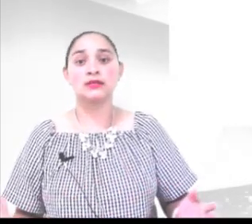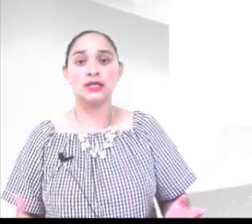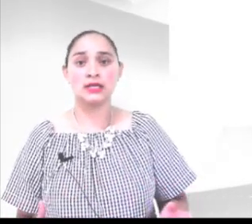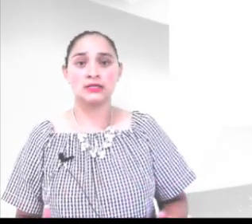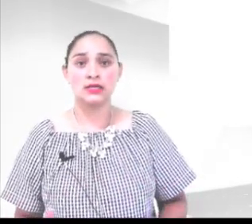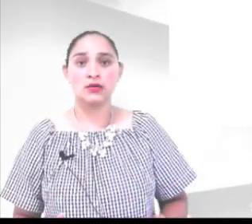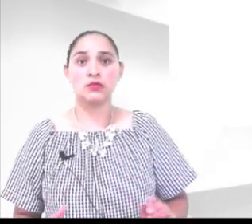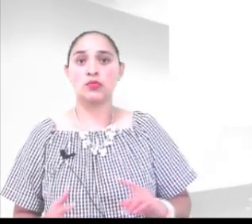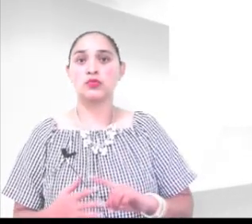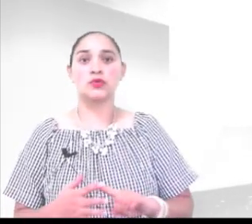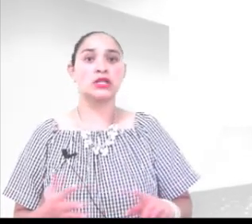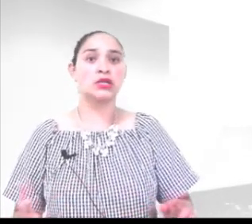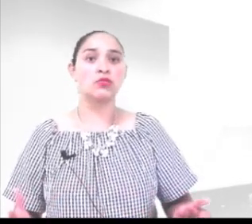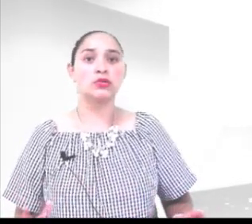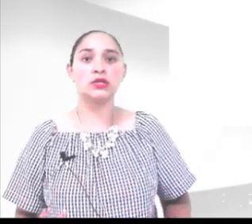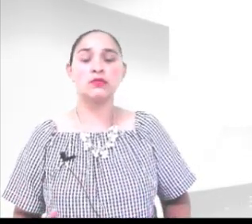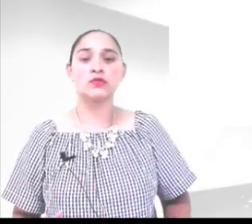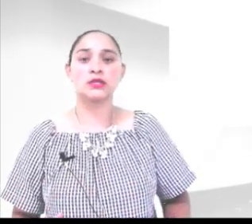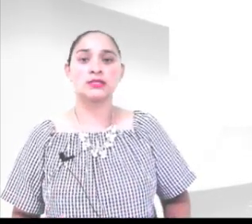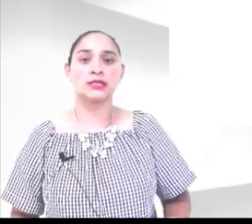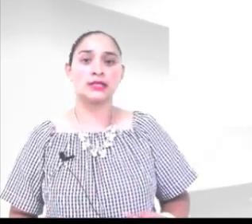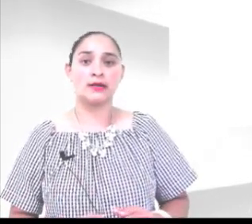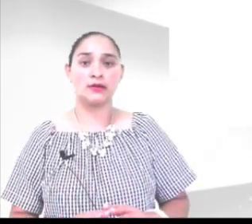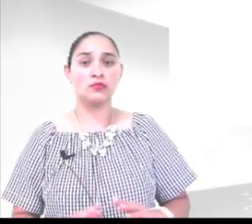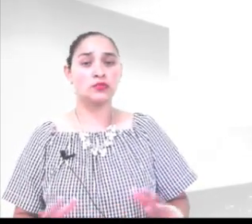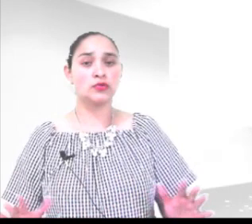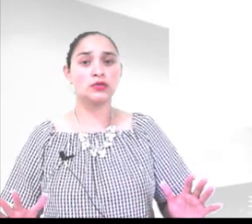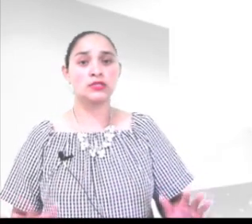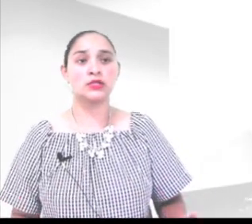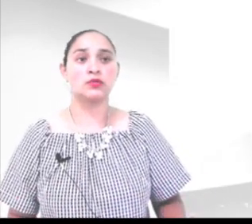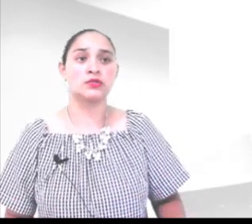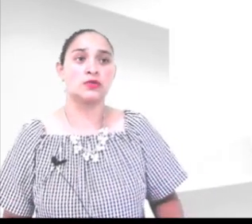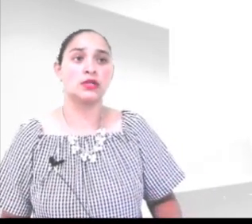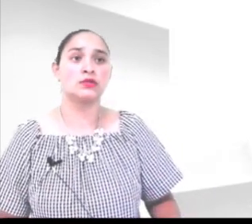ciudades enteras, zonas de cultivos, etcétera. Habrá un